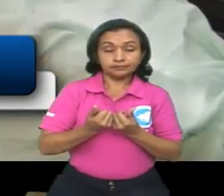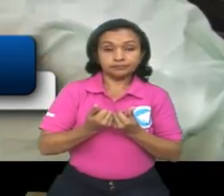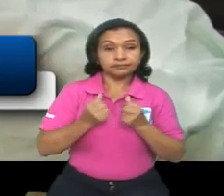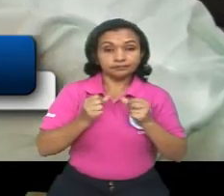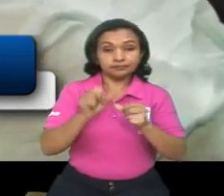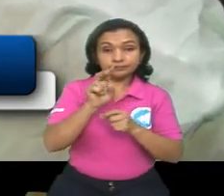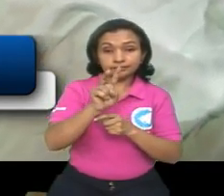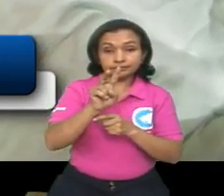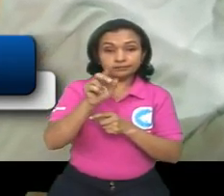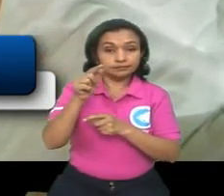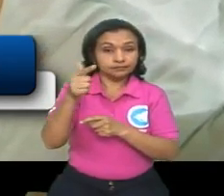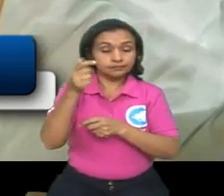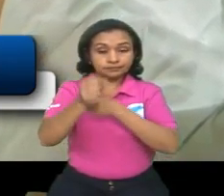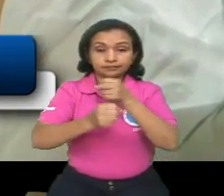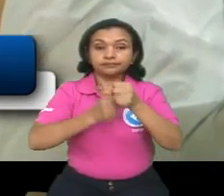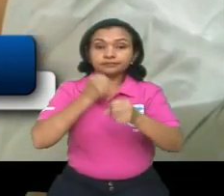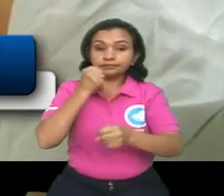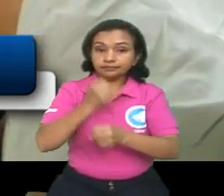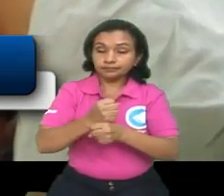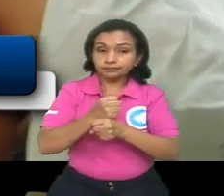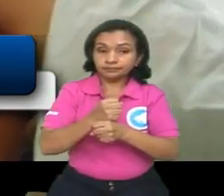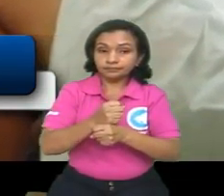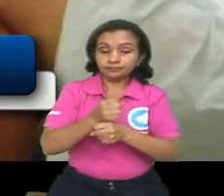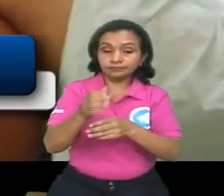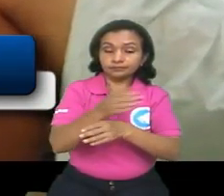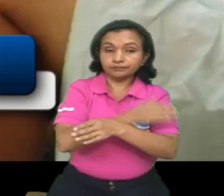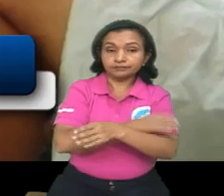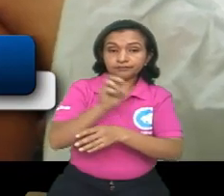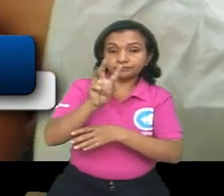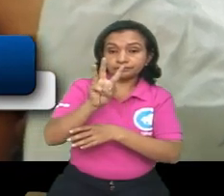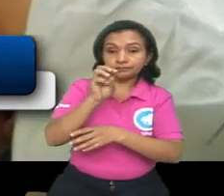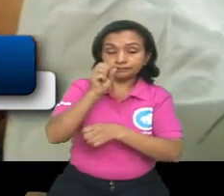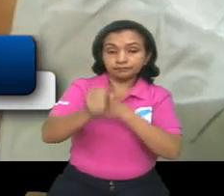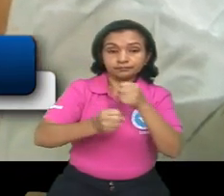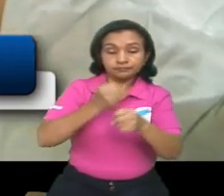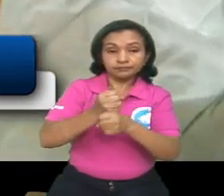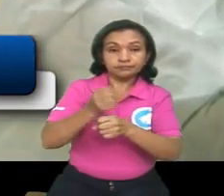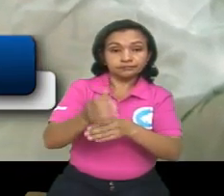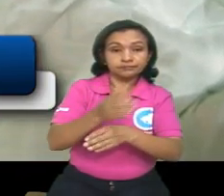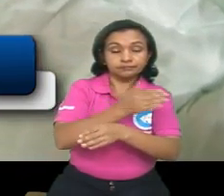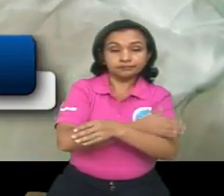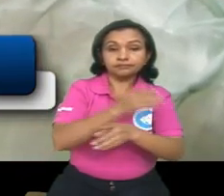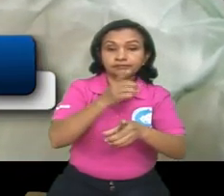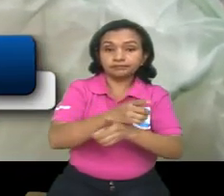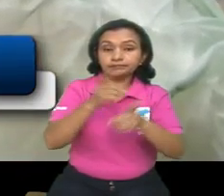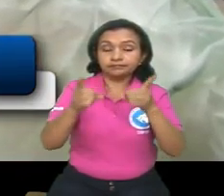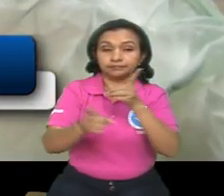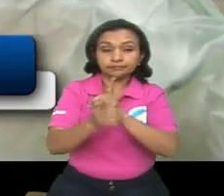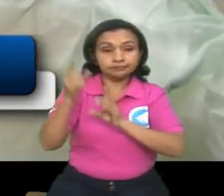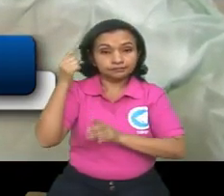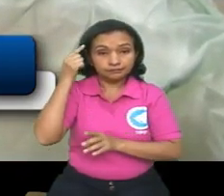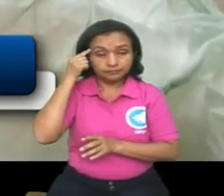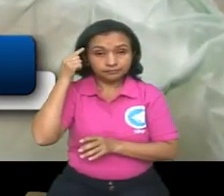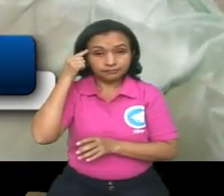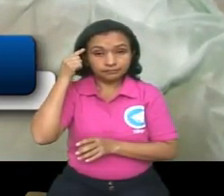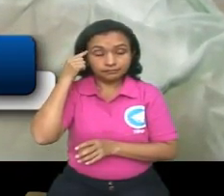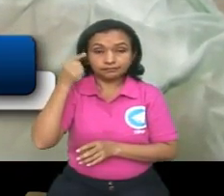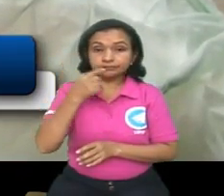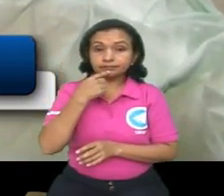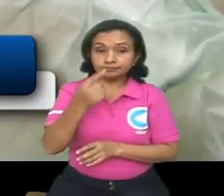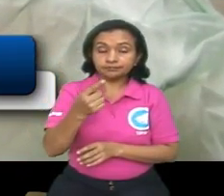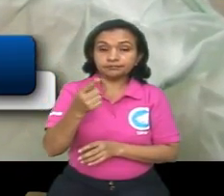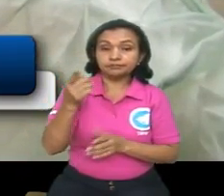de 27 años de edad, antes de los 30 años de edad. Entonces, debemos de pensar y de